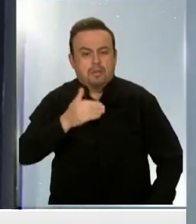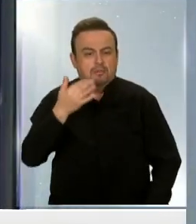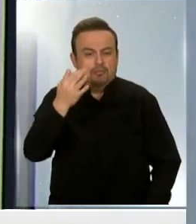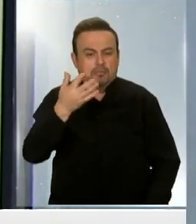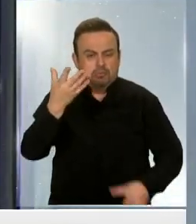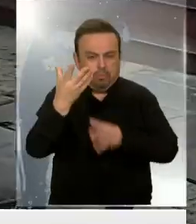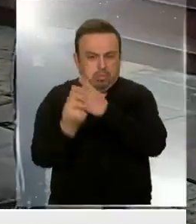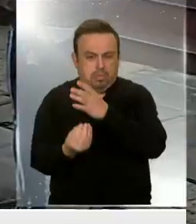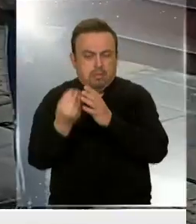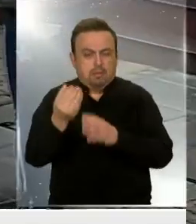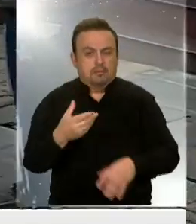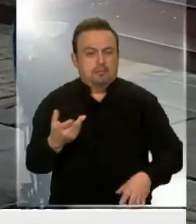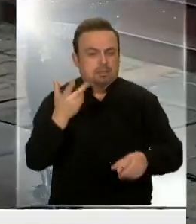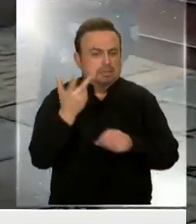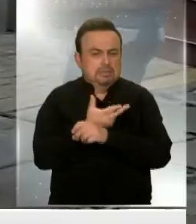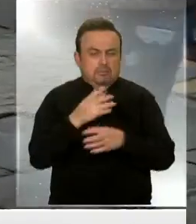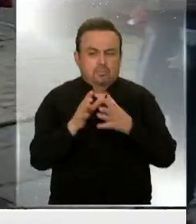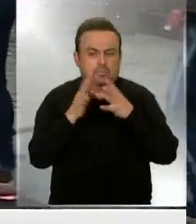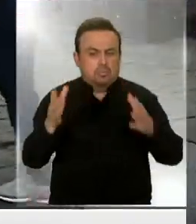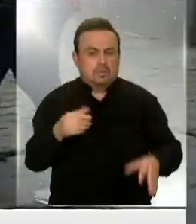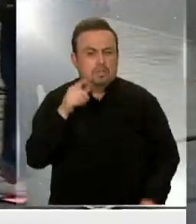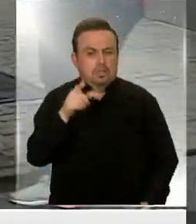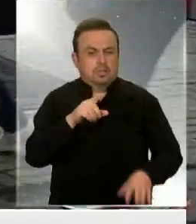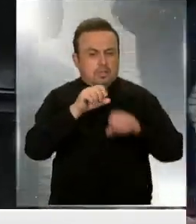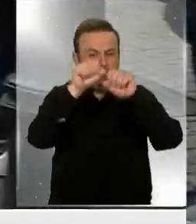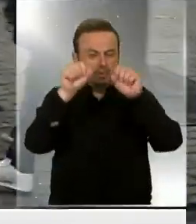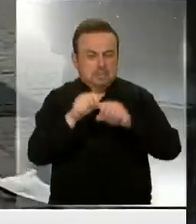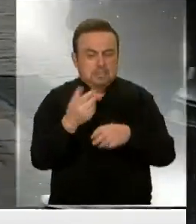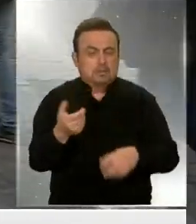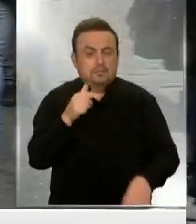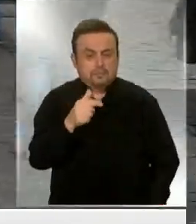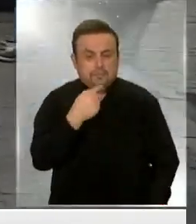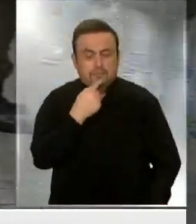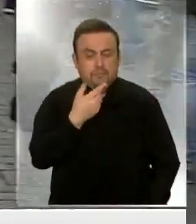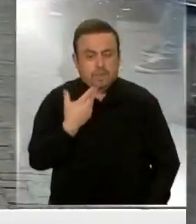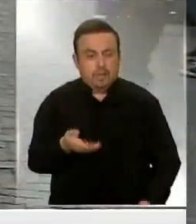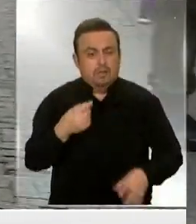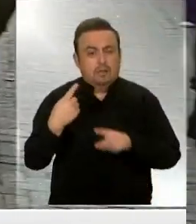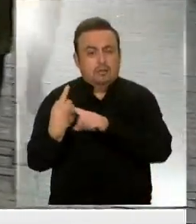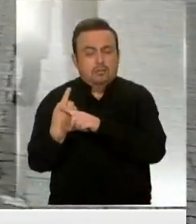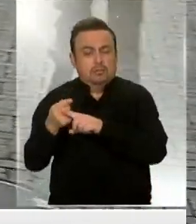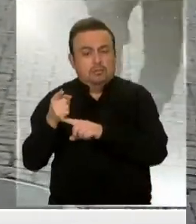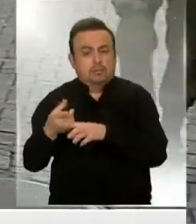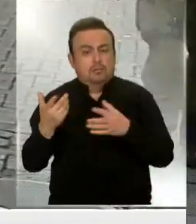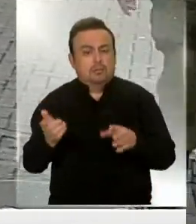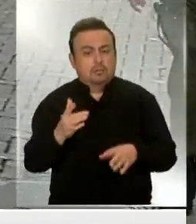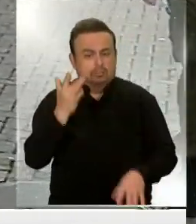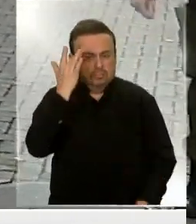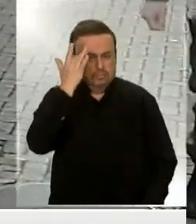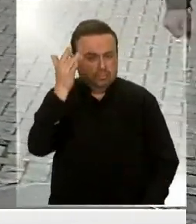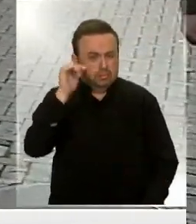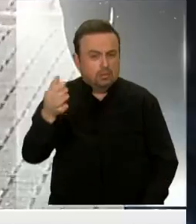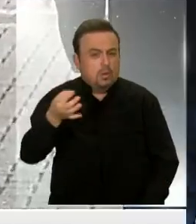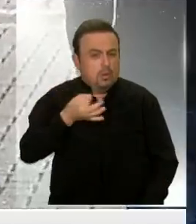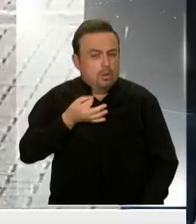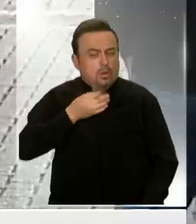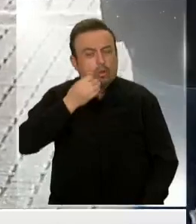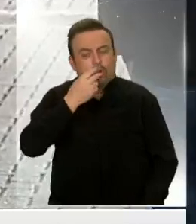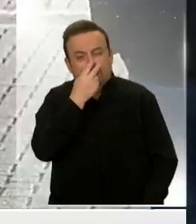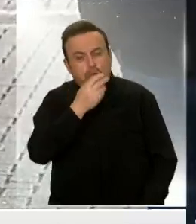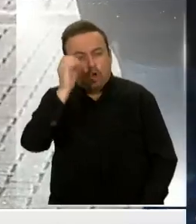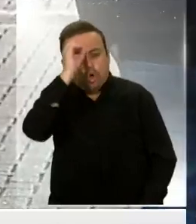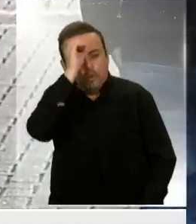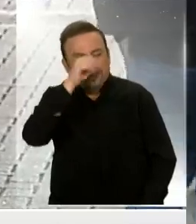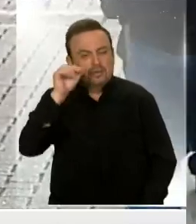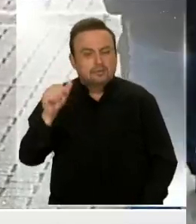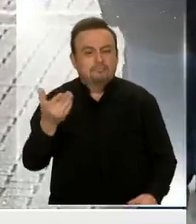ya que eso generaría un daño muy grande en el sistema. Sobre esto también conversamos con los expertos para que nos dieran su visión, cuáles